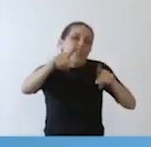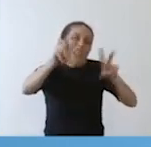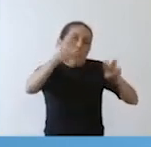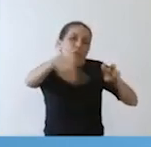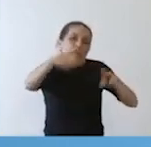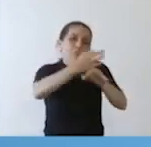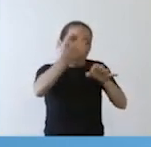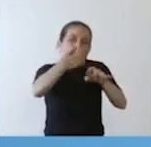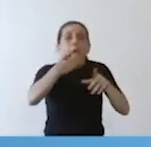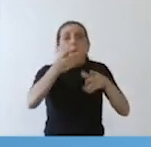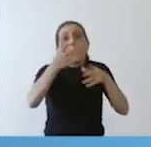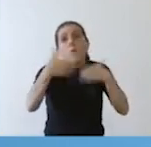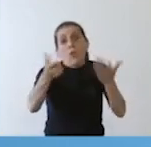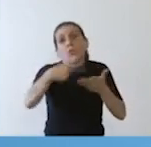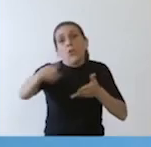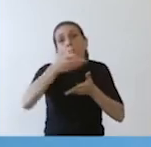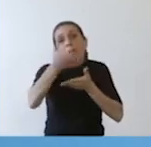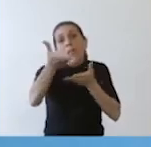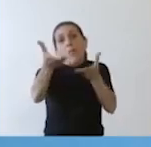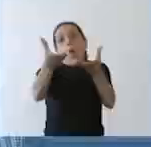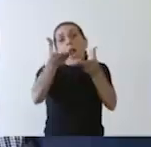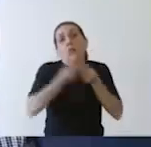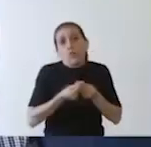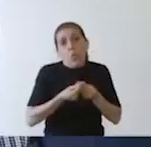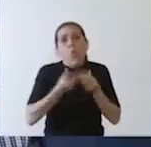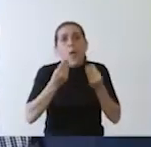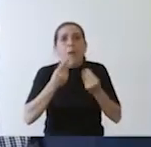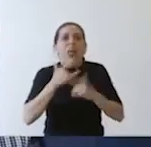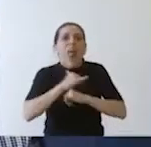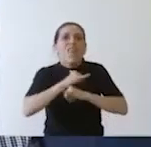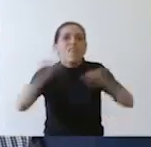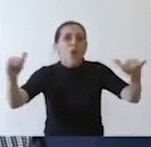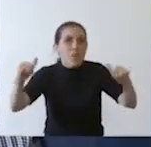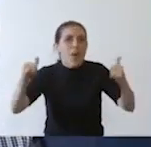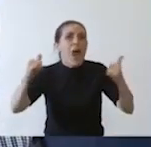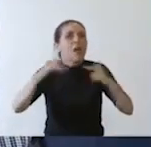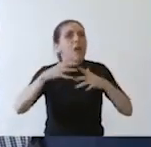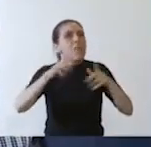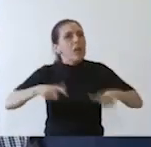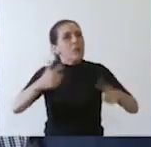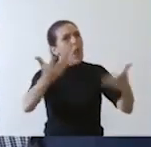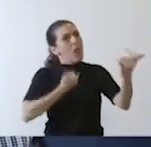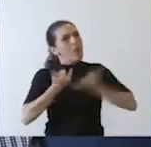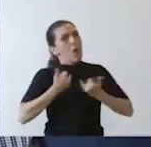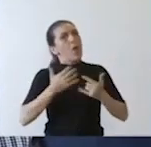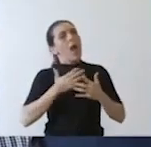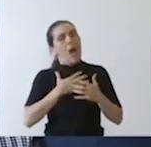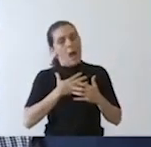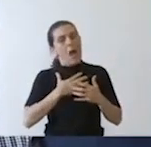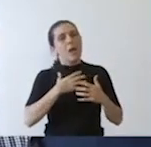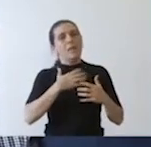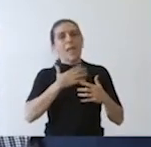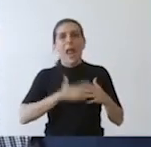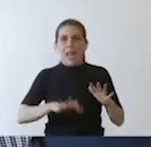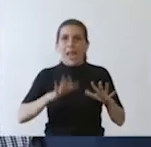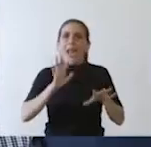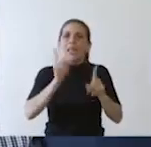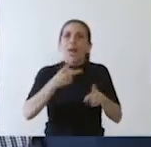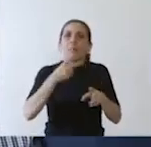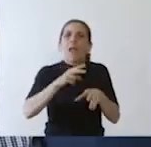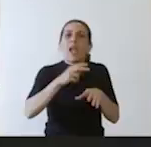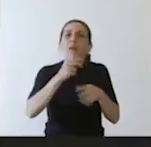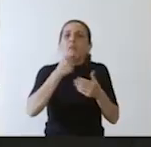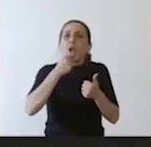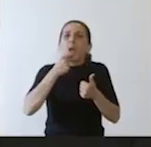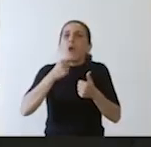individual y colectiva para poder dar los mensajes y generar confianza y acciones de aplicación de las